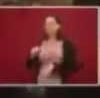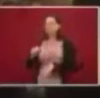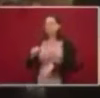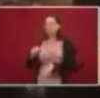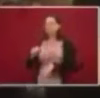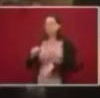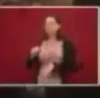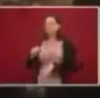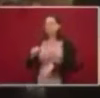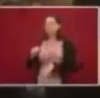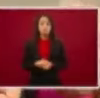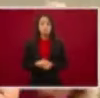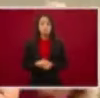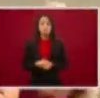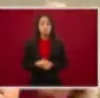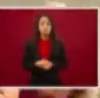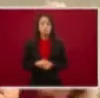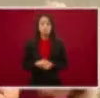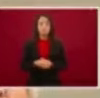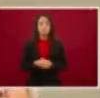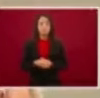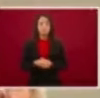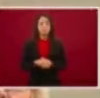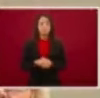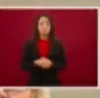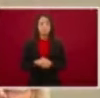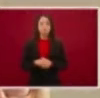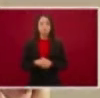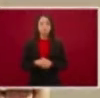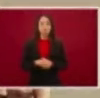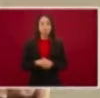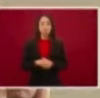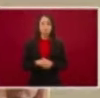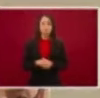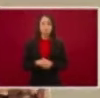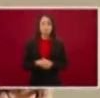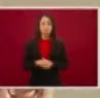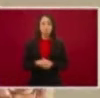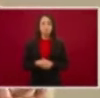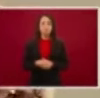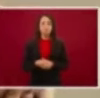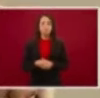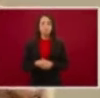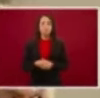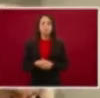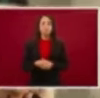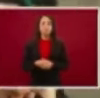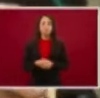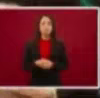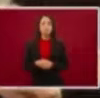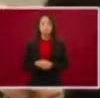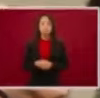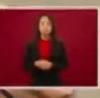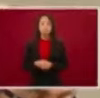columnas y medio mal vivo, Sí. Y pueden hacer conmigo lo que quieran, pero lo que no se vale es lo que están tratando de insinuar.